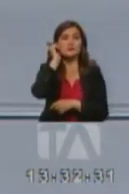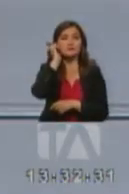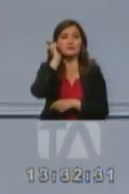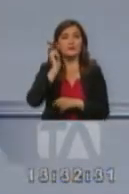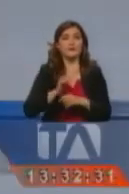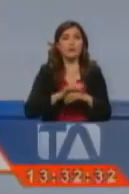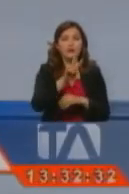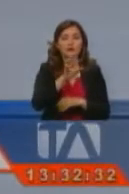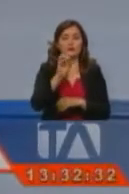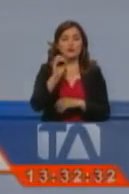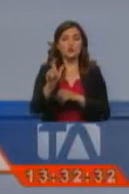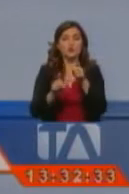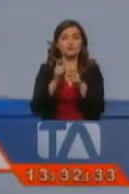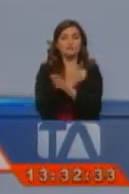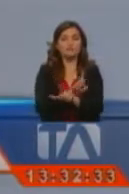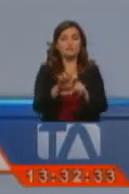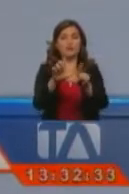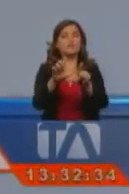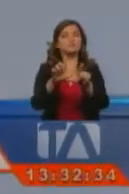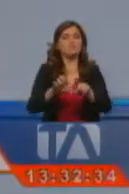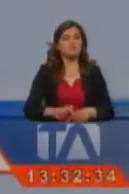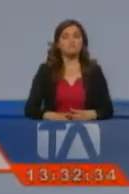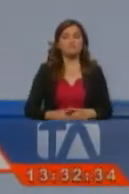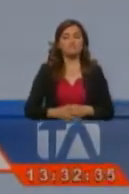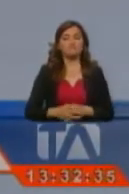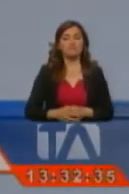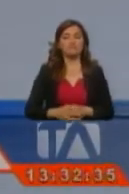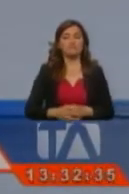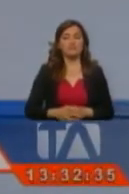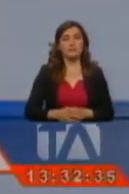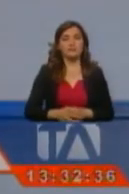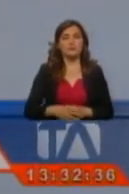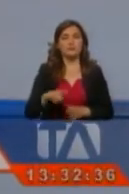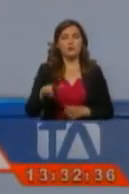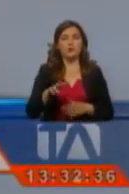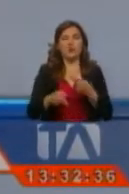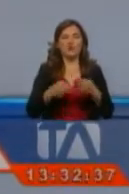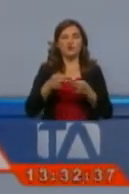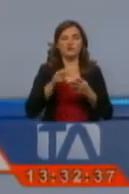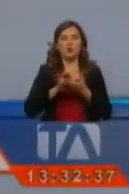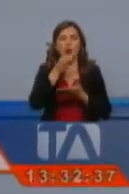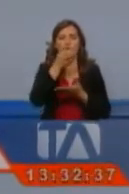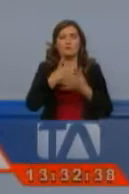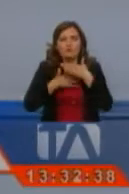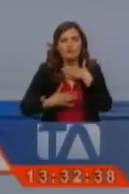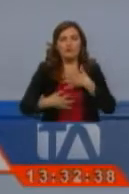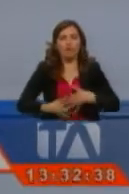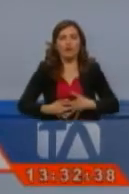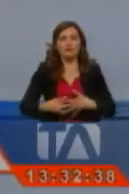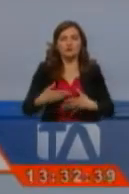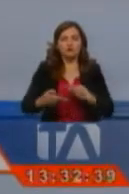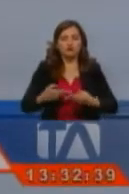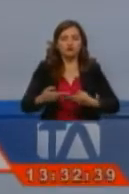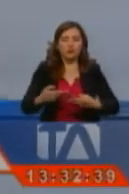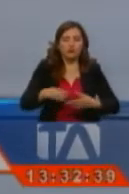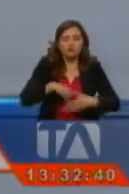de 200 personas que ya han salido, que han sido beneficiarias del indulto, que son consideradas mulas del narcotráfico, no a los microtraficantes,